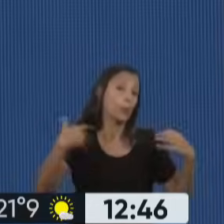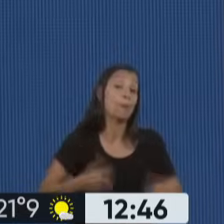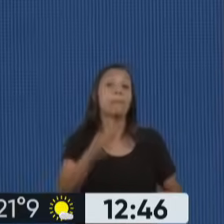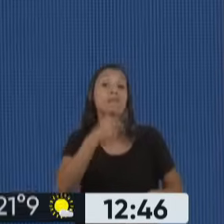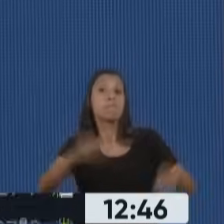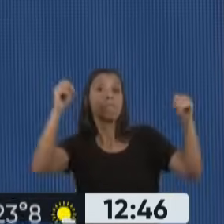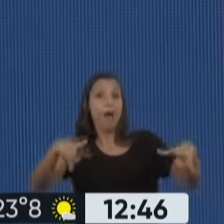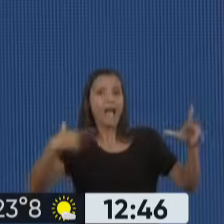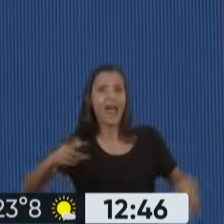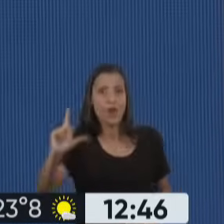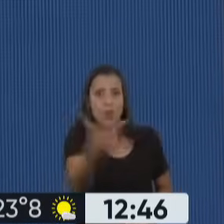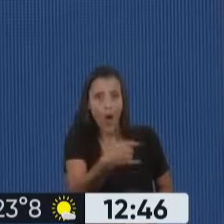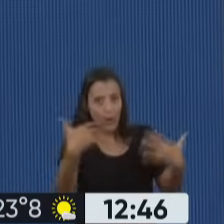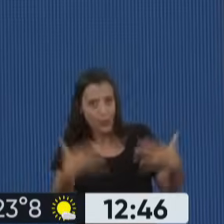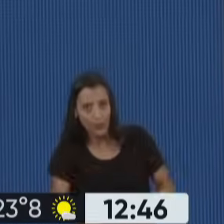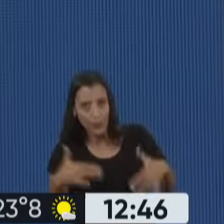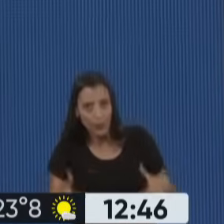también.